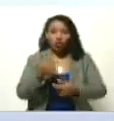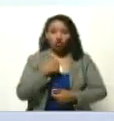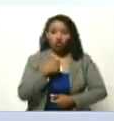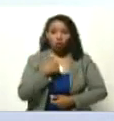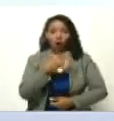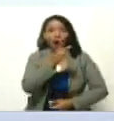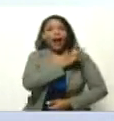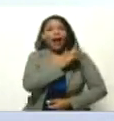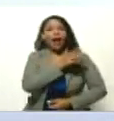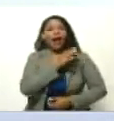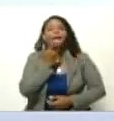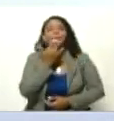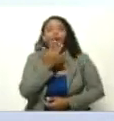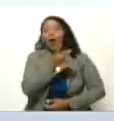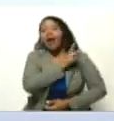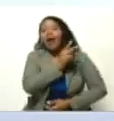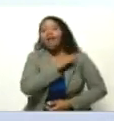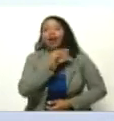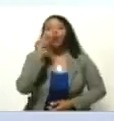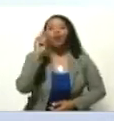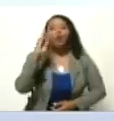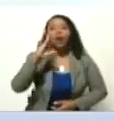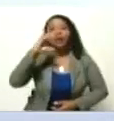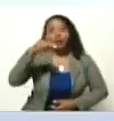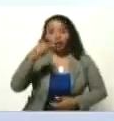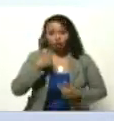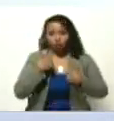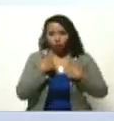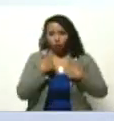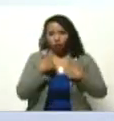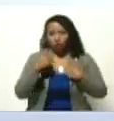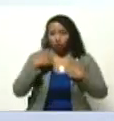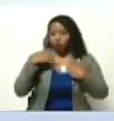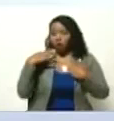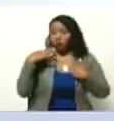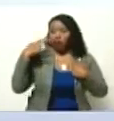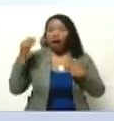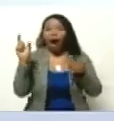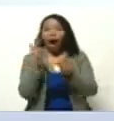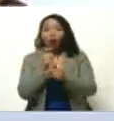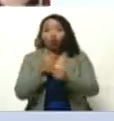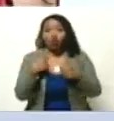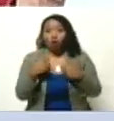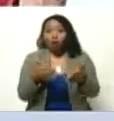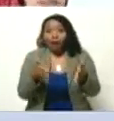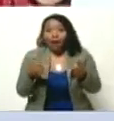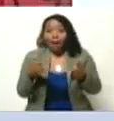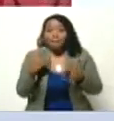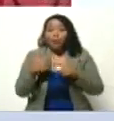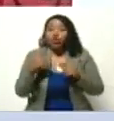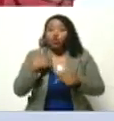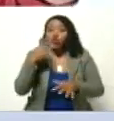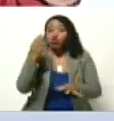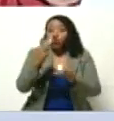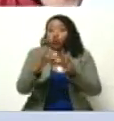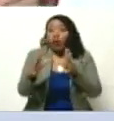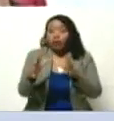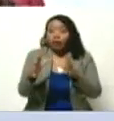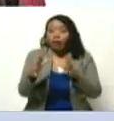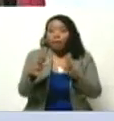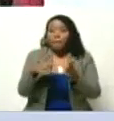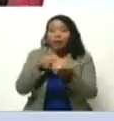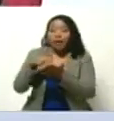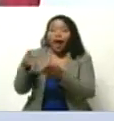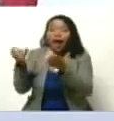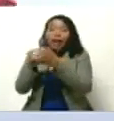jefe de VC, me eligieron en agosto, pero salí postulado como